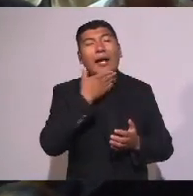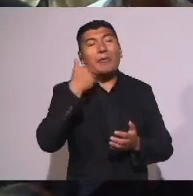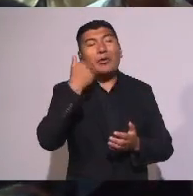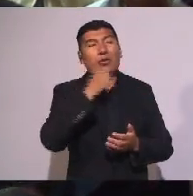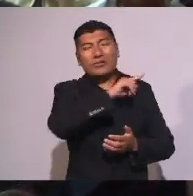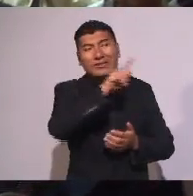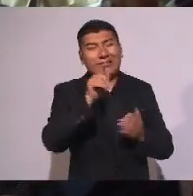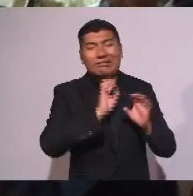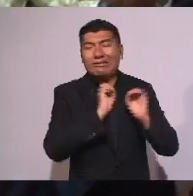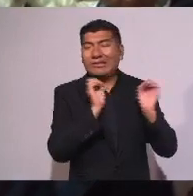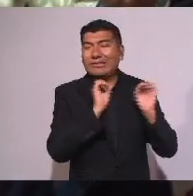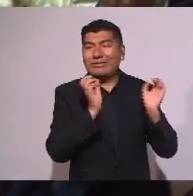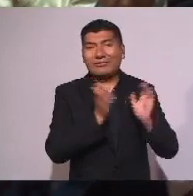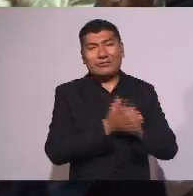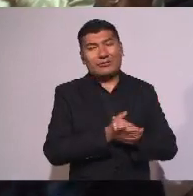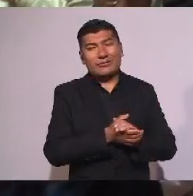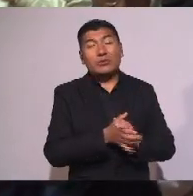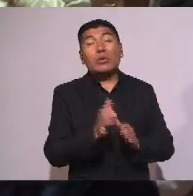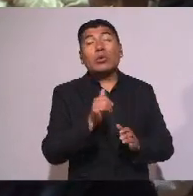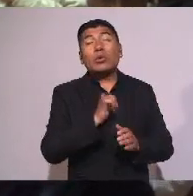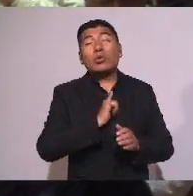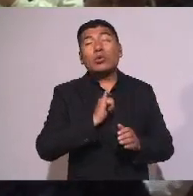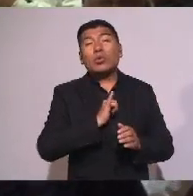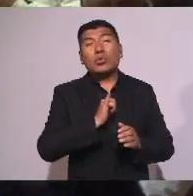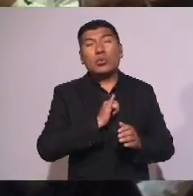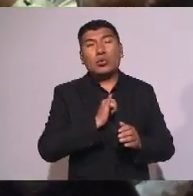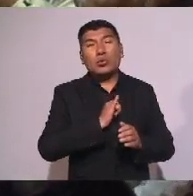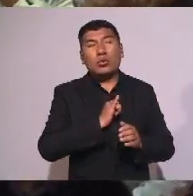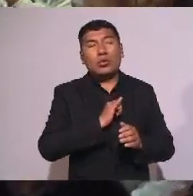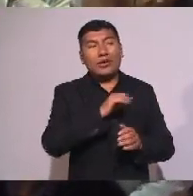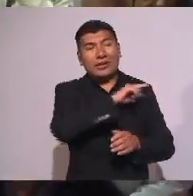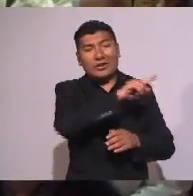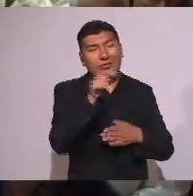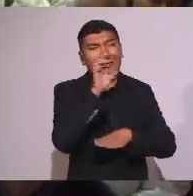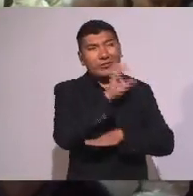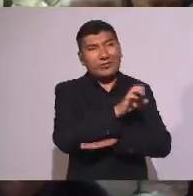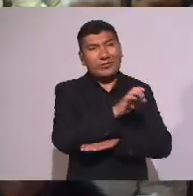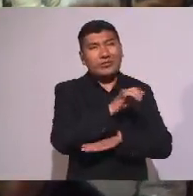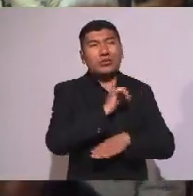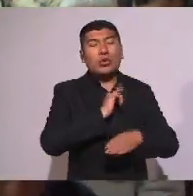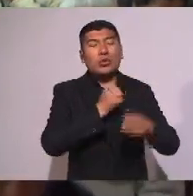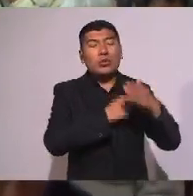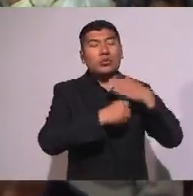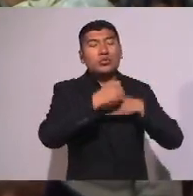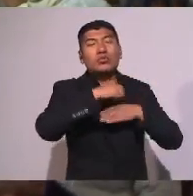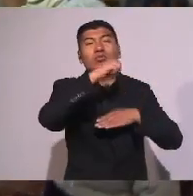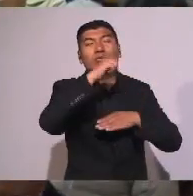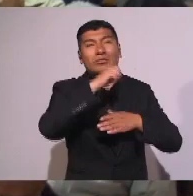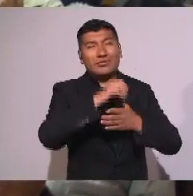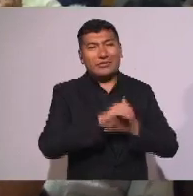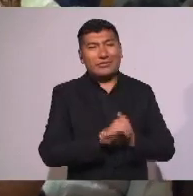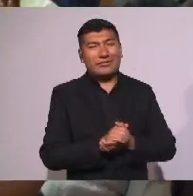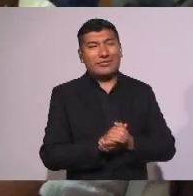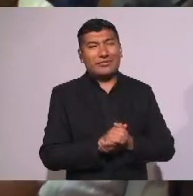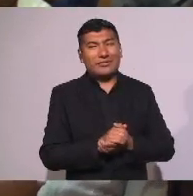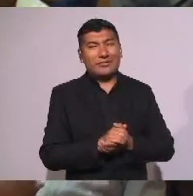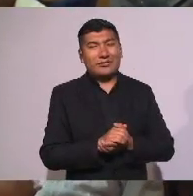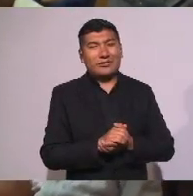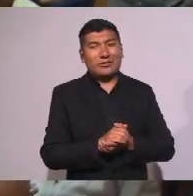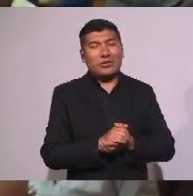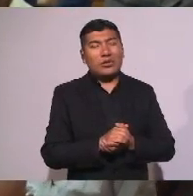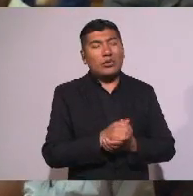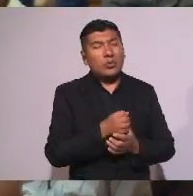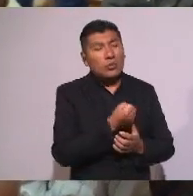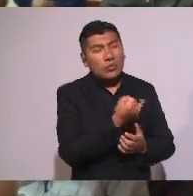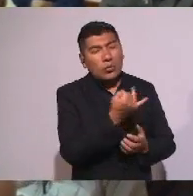los demás, yo estoy por encima de los otros, creerse superior a los demás.